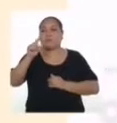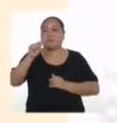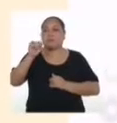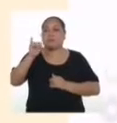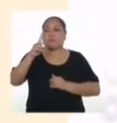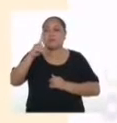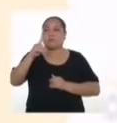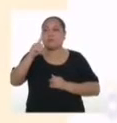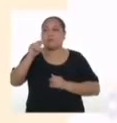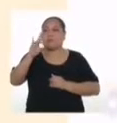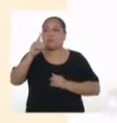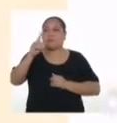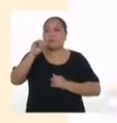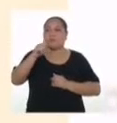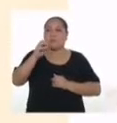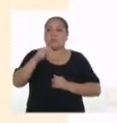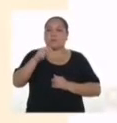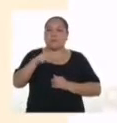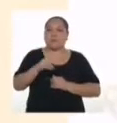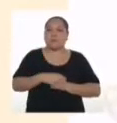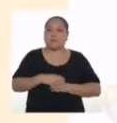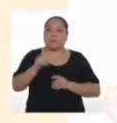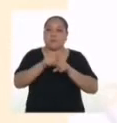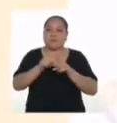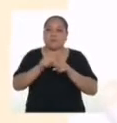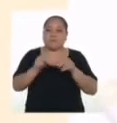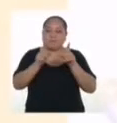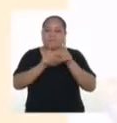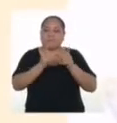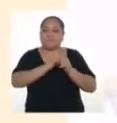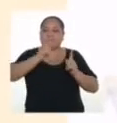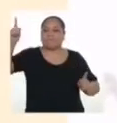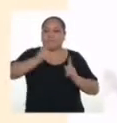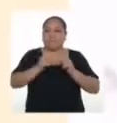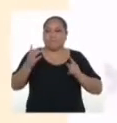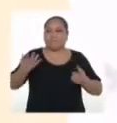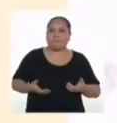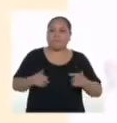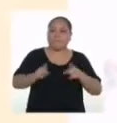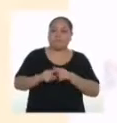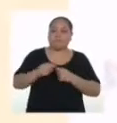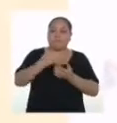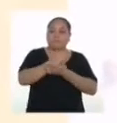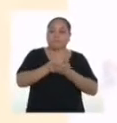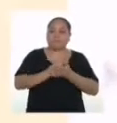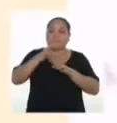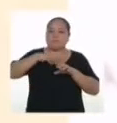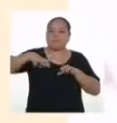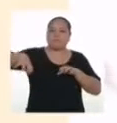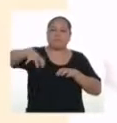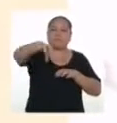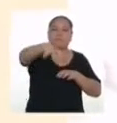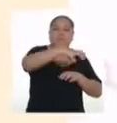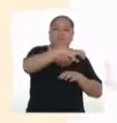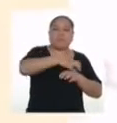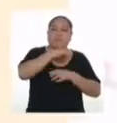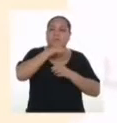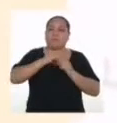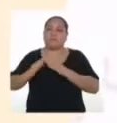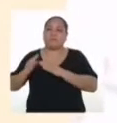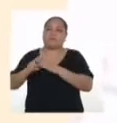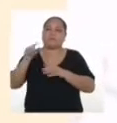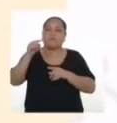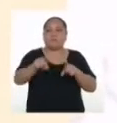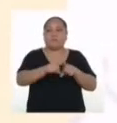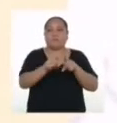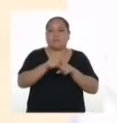las posibilidades de comunicación en el espacio físico y los patrones de distribución de la población en el territorio, lo que es más evidente todavía